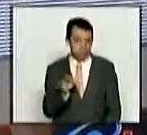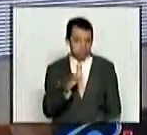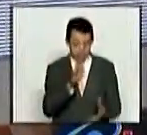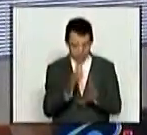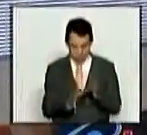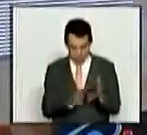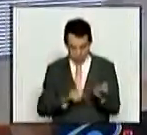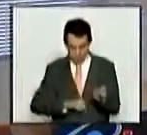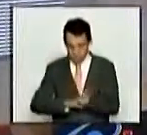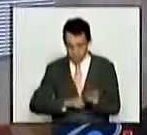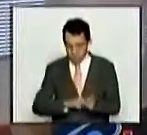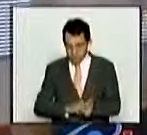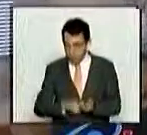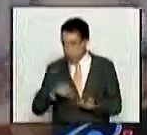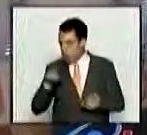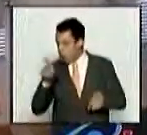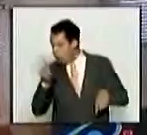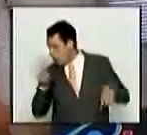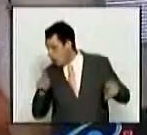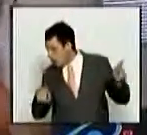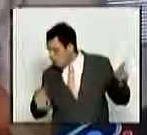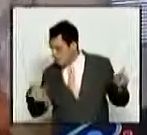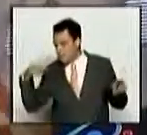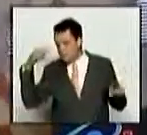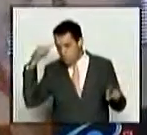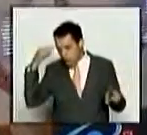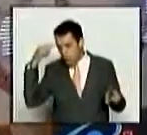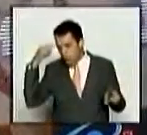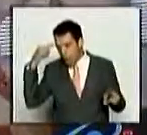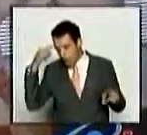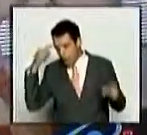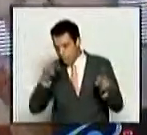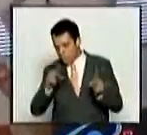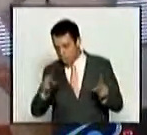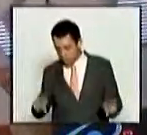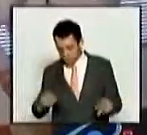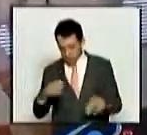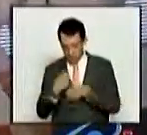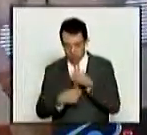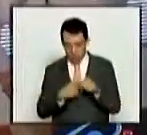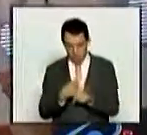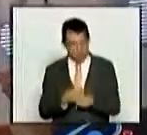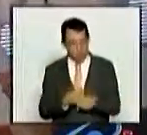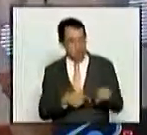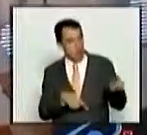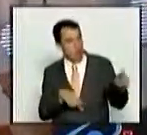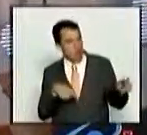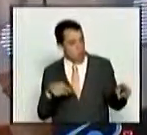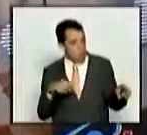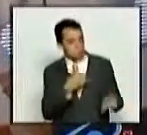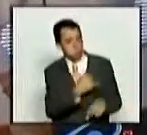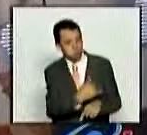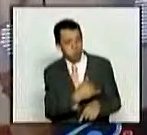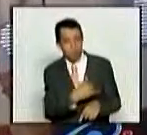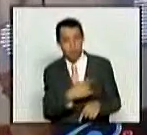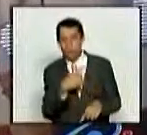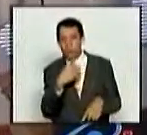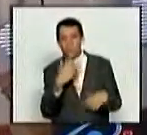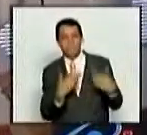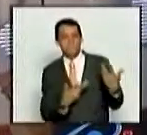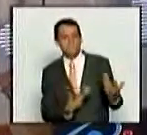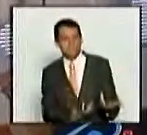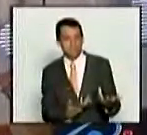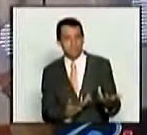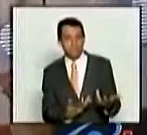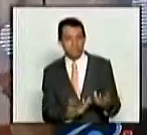pacientes, ya que recibimos constantemente pacientes de todas las edades. A veces tenemos pacientes que no podemos llevar al